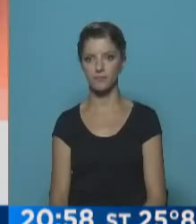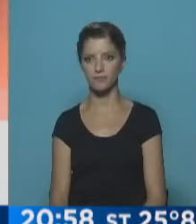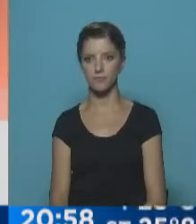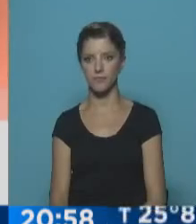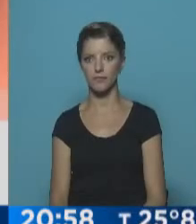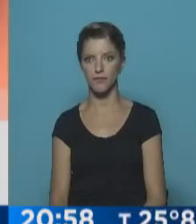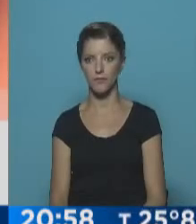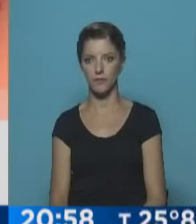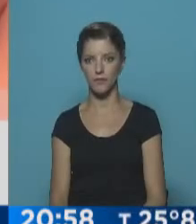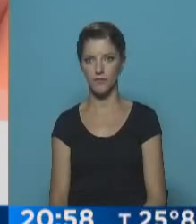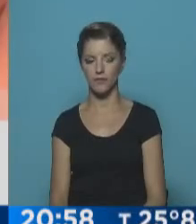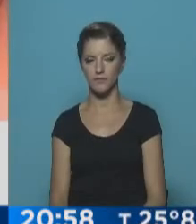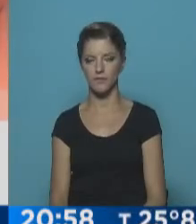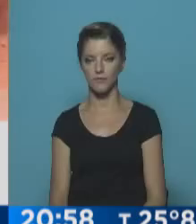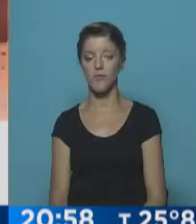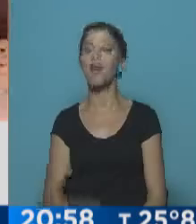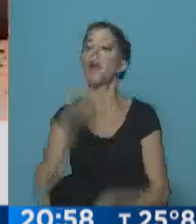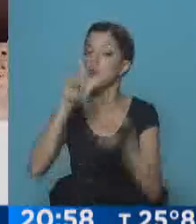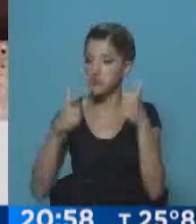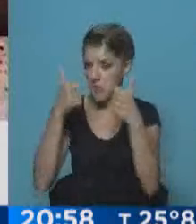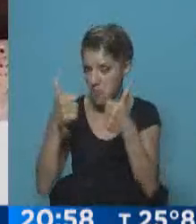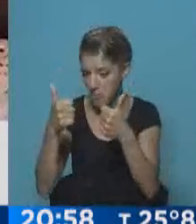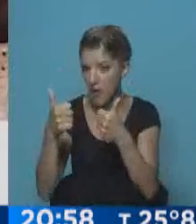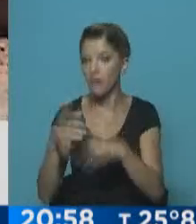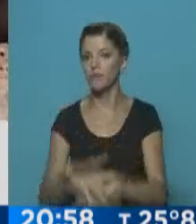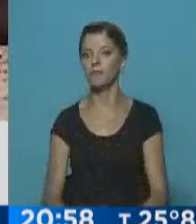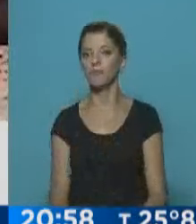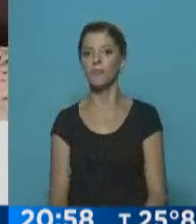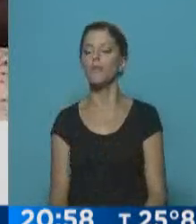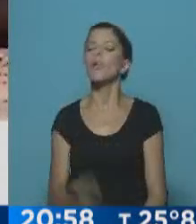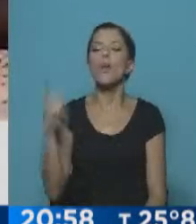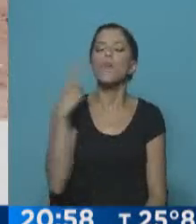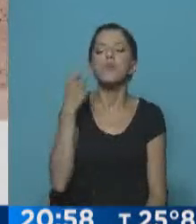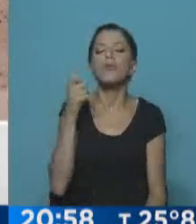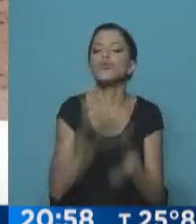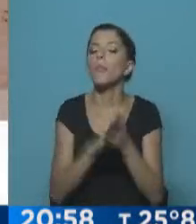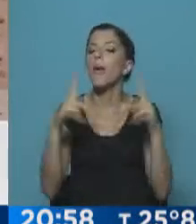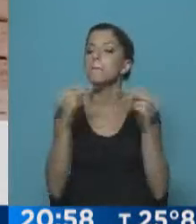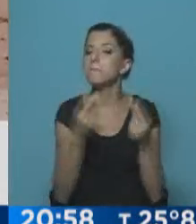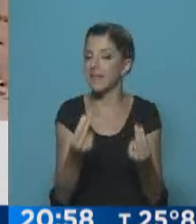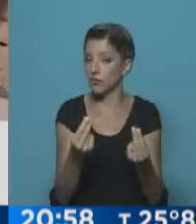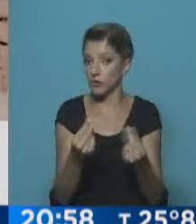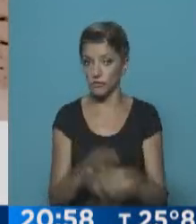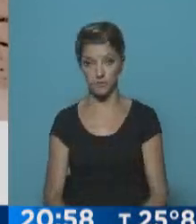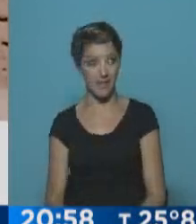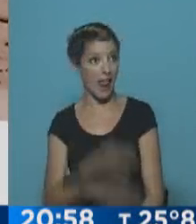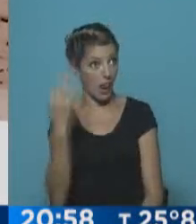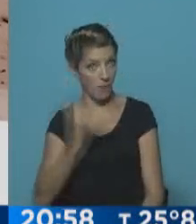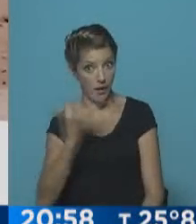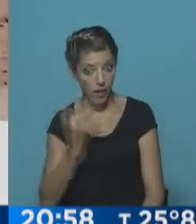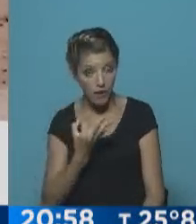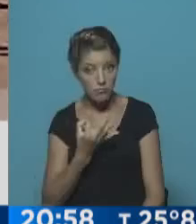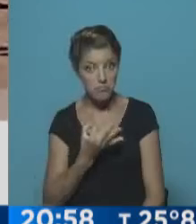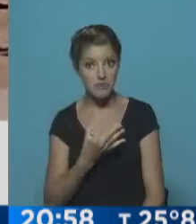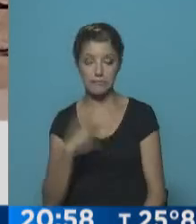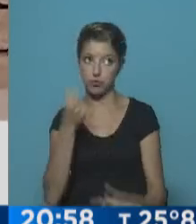la gente es bastante amigable. ¿Cómo encontraron los precios este año? La verdad que